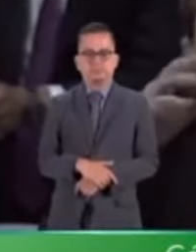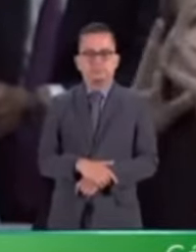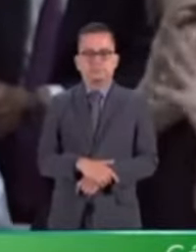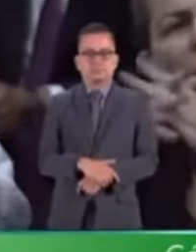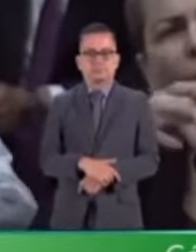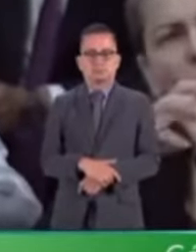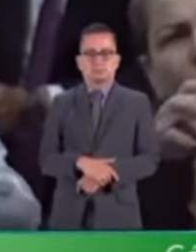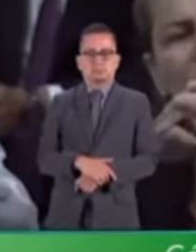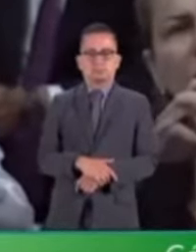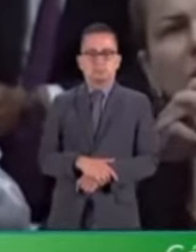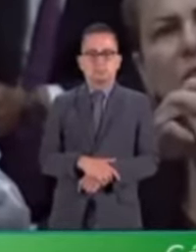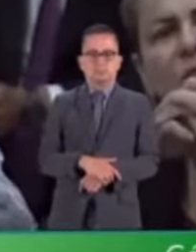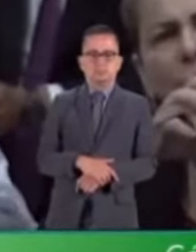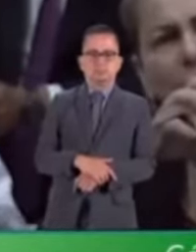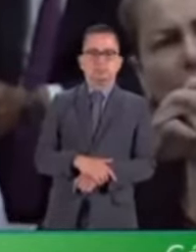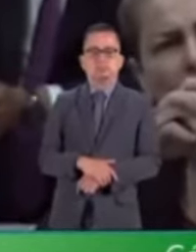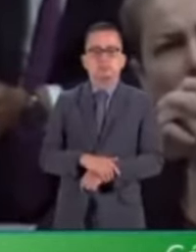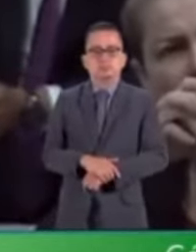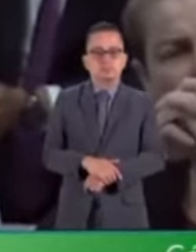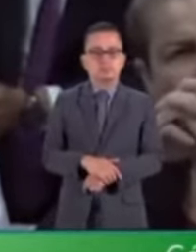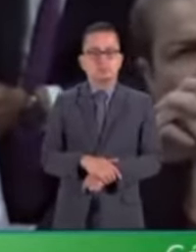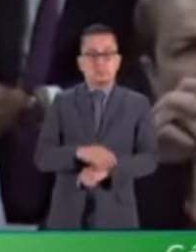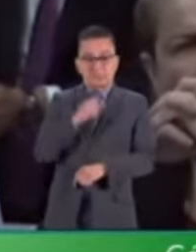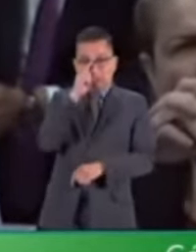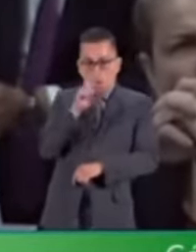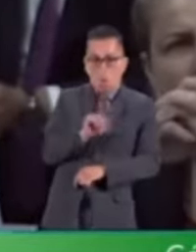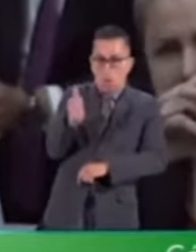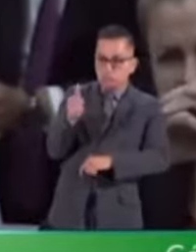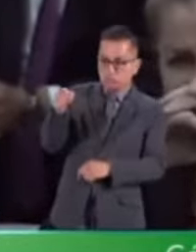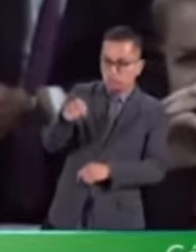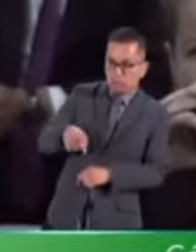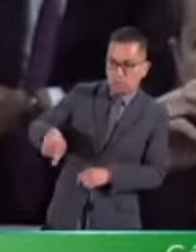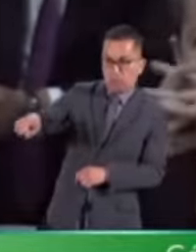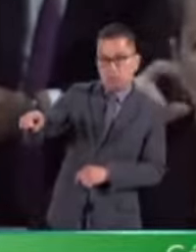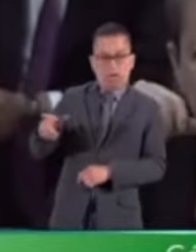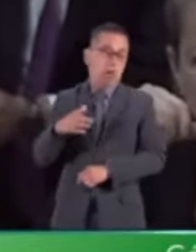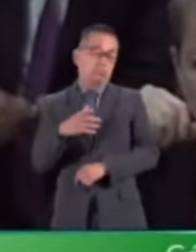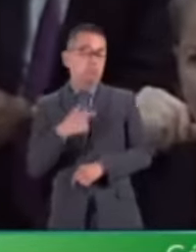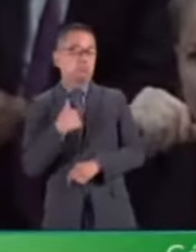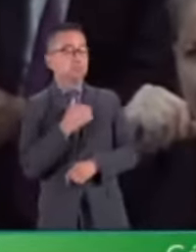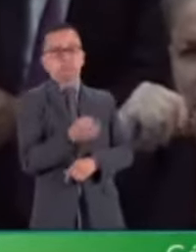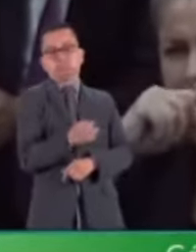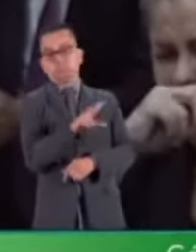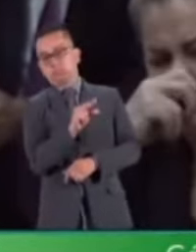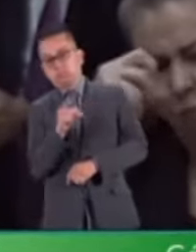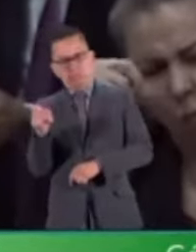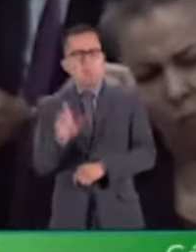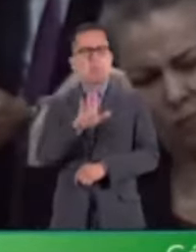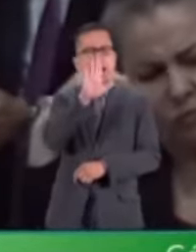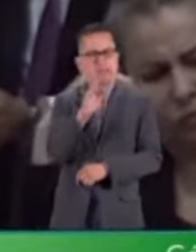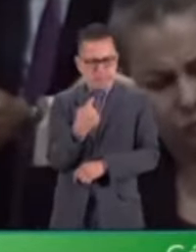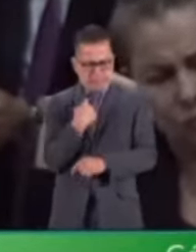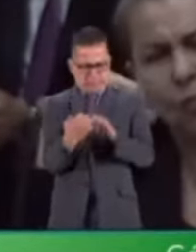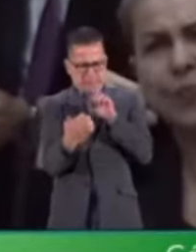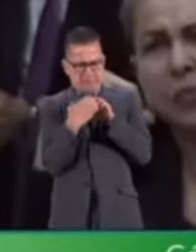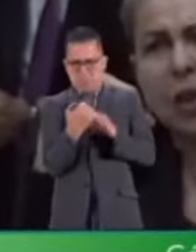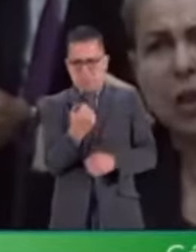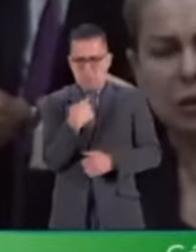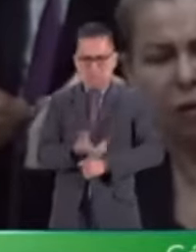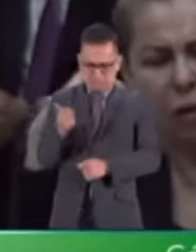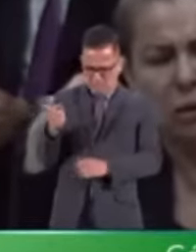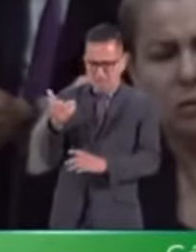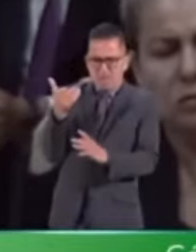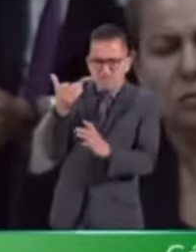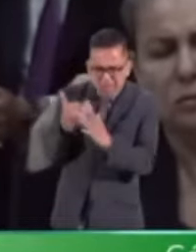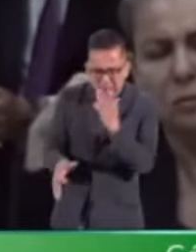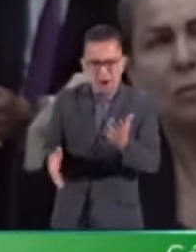Mientras otros y otras se autoengañan y no analizan con seriedad por